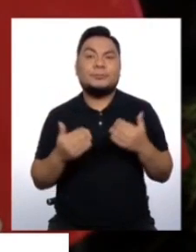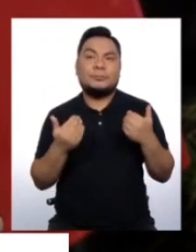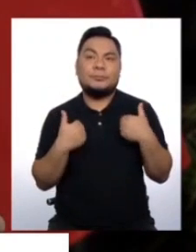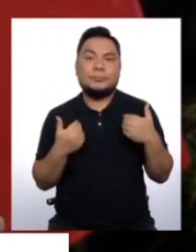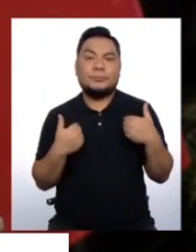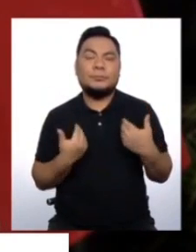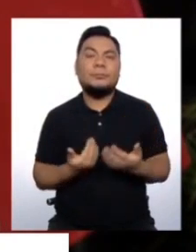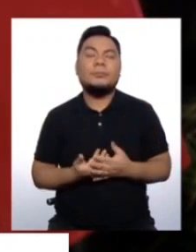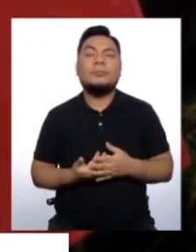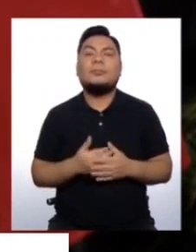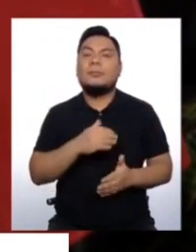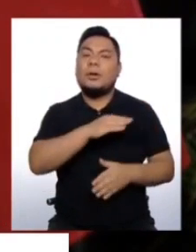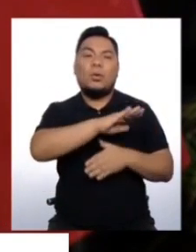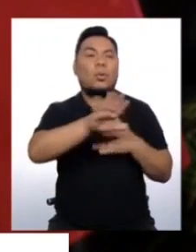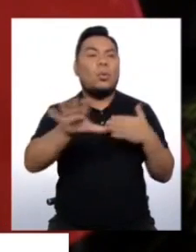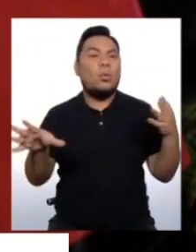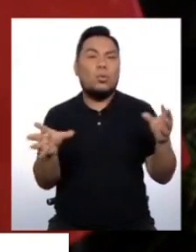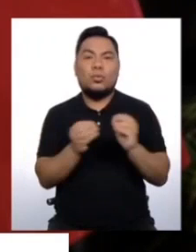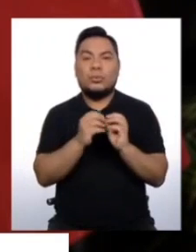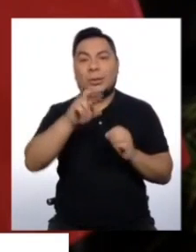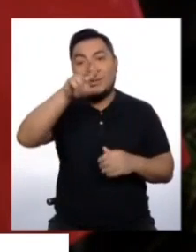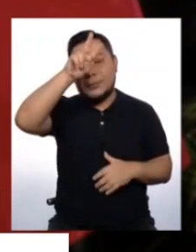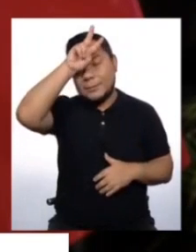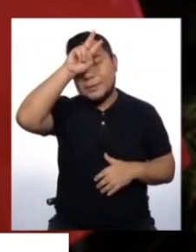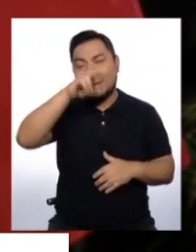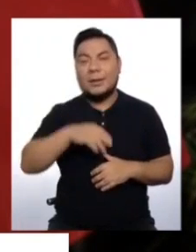tenemos en todo el país